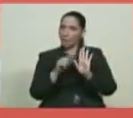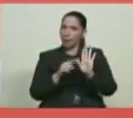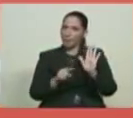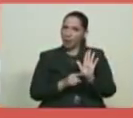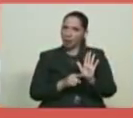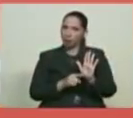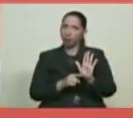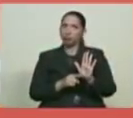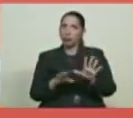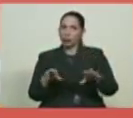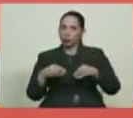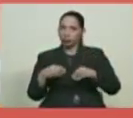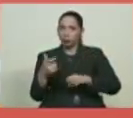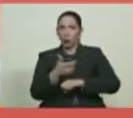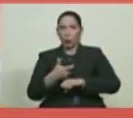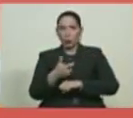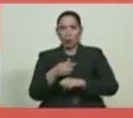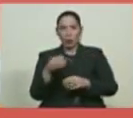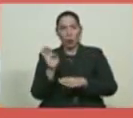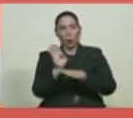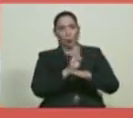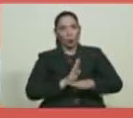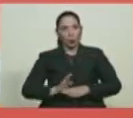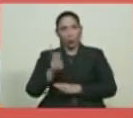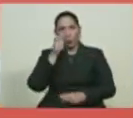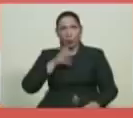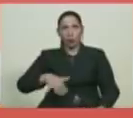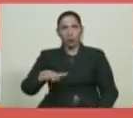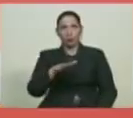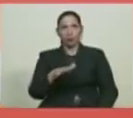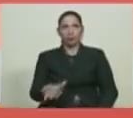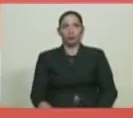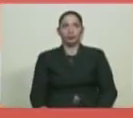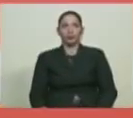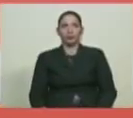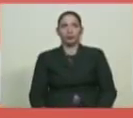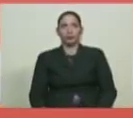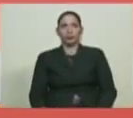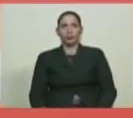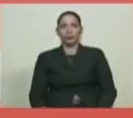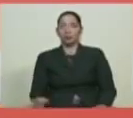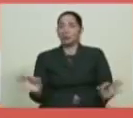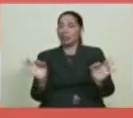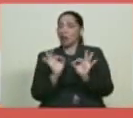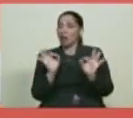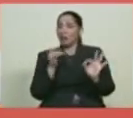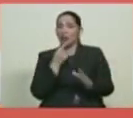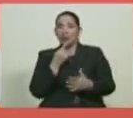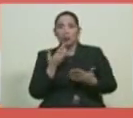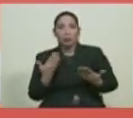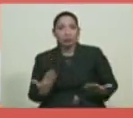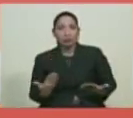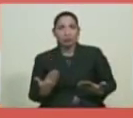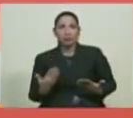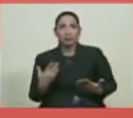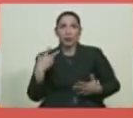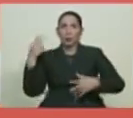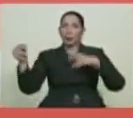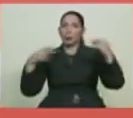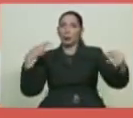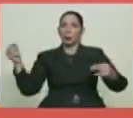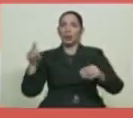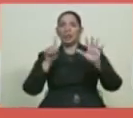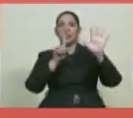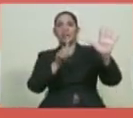para la protección de la población. Curiosamente, nadie habló de la migración de más de 6 millones